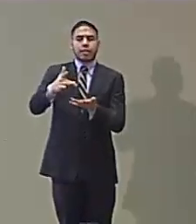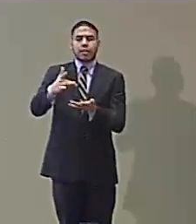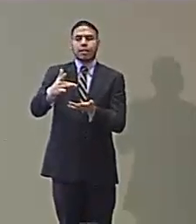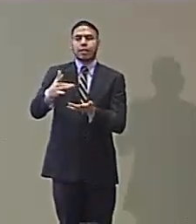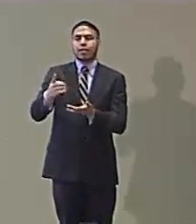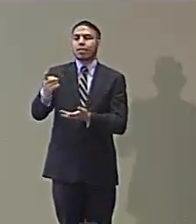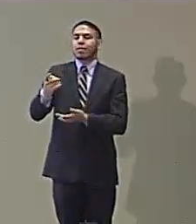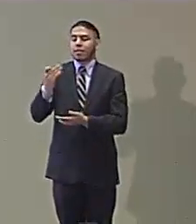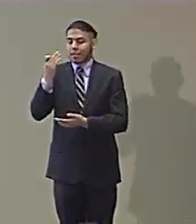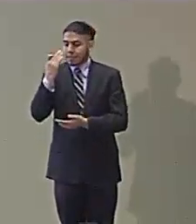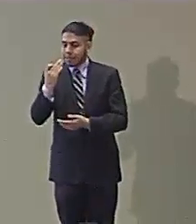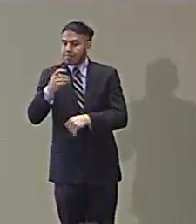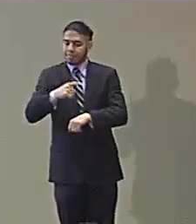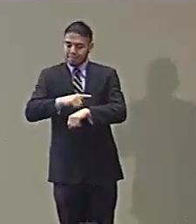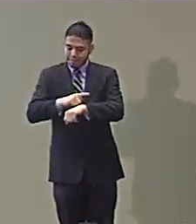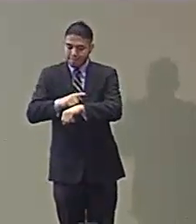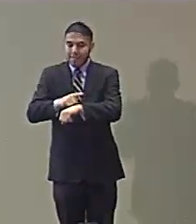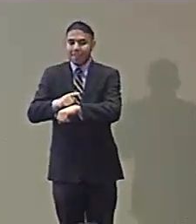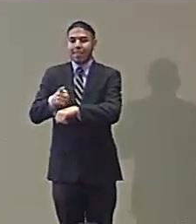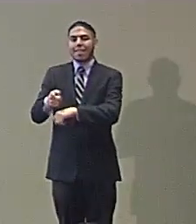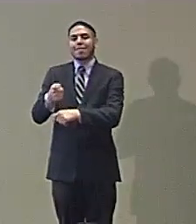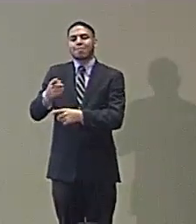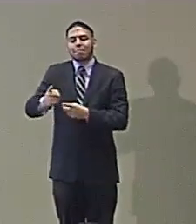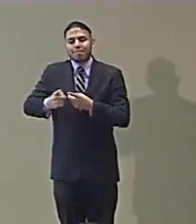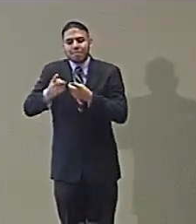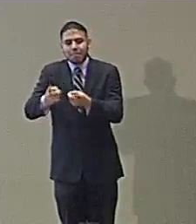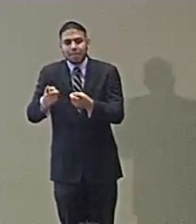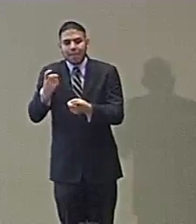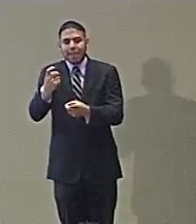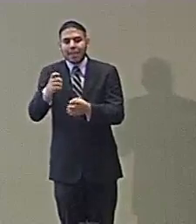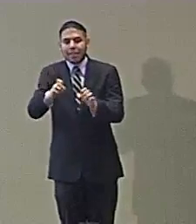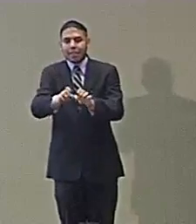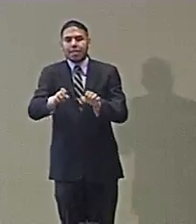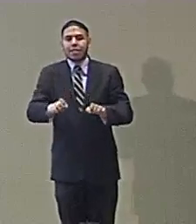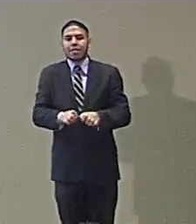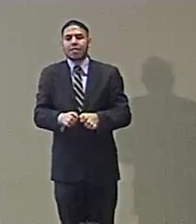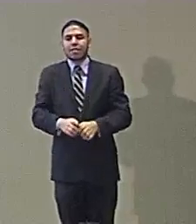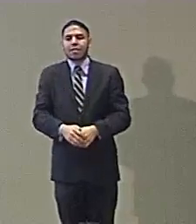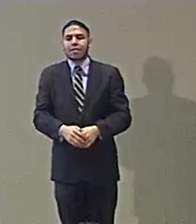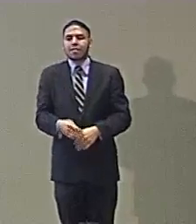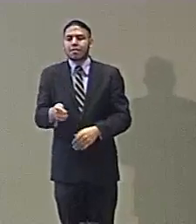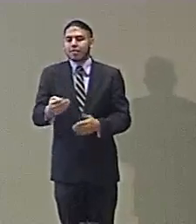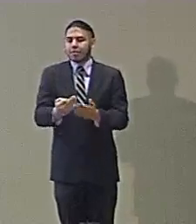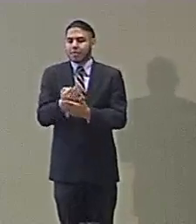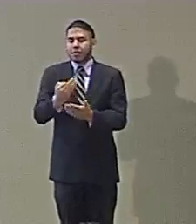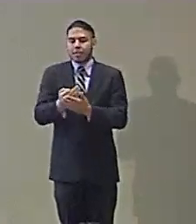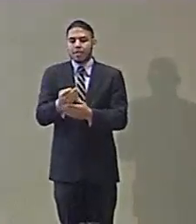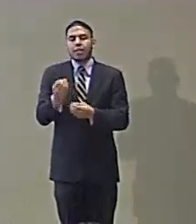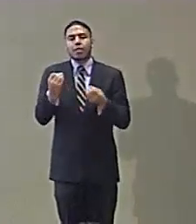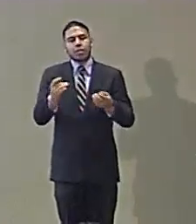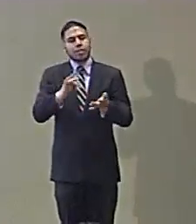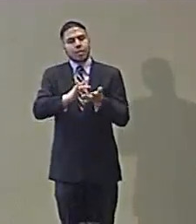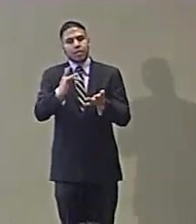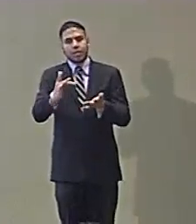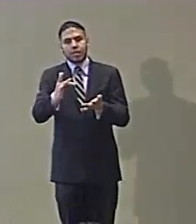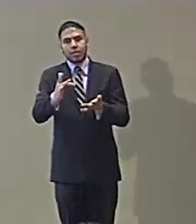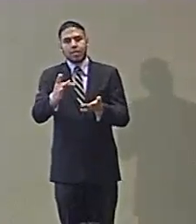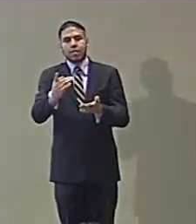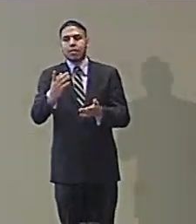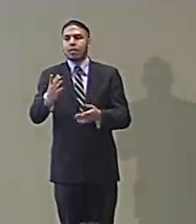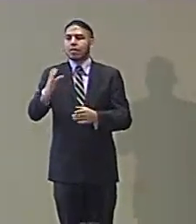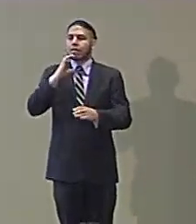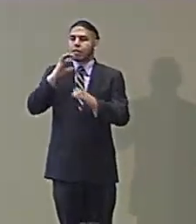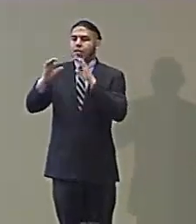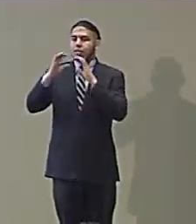le van a dedicar que ya le están dedicando y que le van a dedicar a este espacio esta mañana y como siempre agradezco a los medios de comunicación